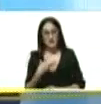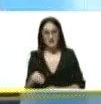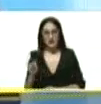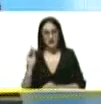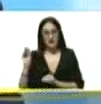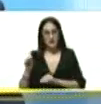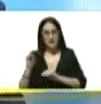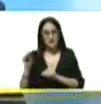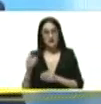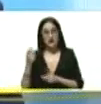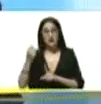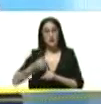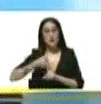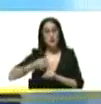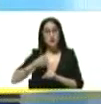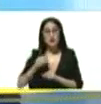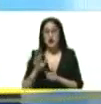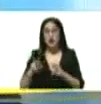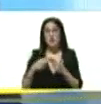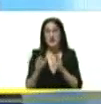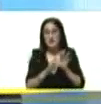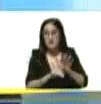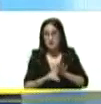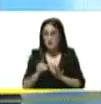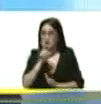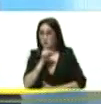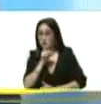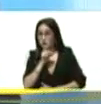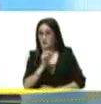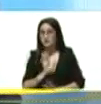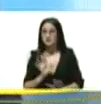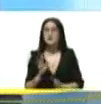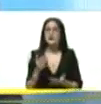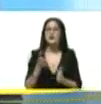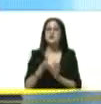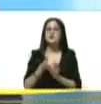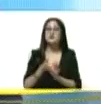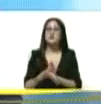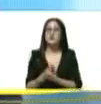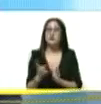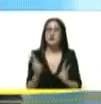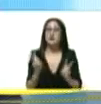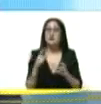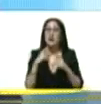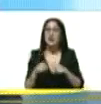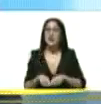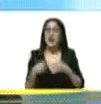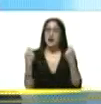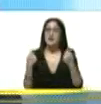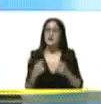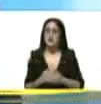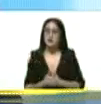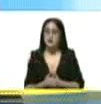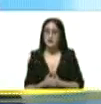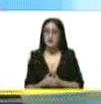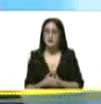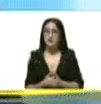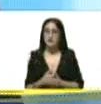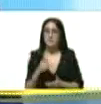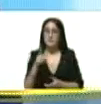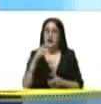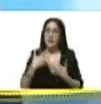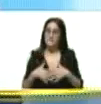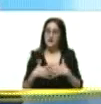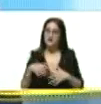la batalla contra el contrabando y contra todo lo que pueda significar un daño o desventaja para el productor